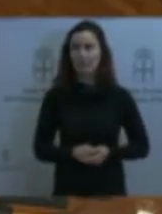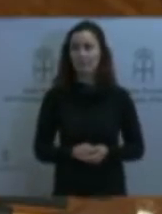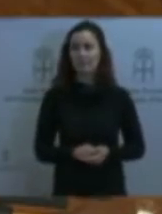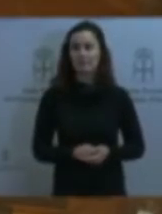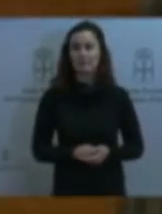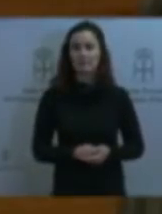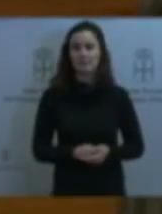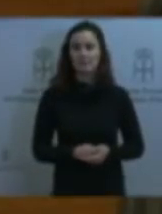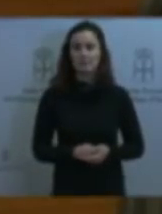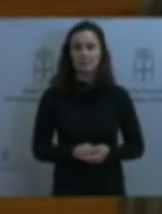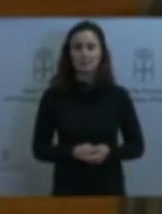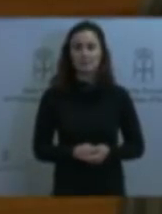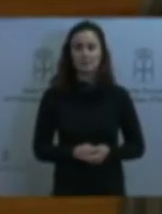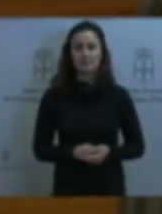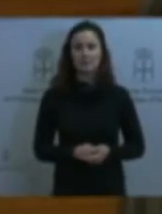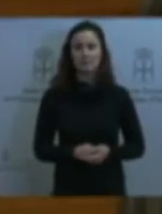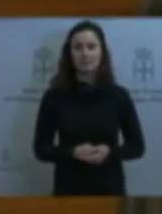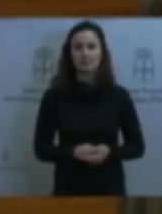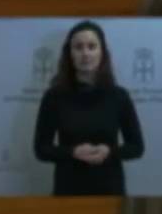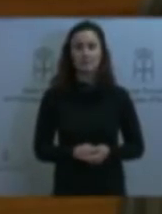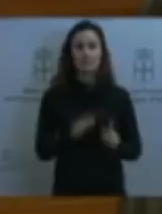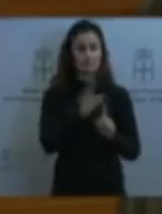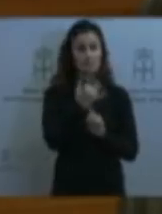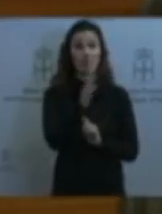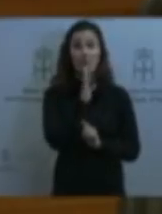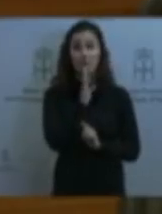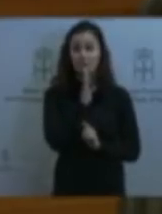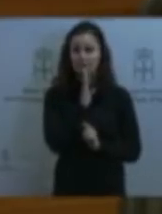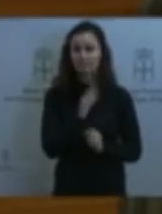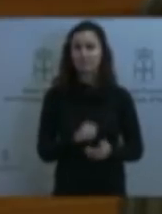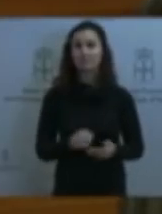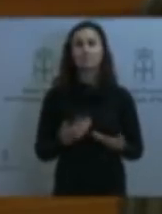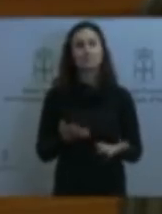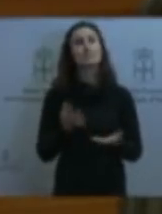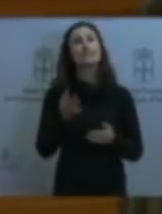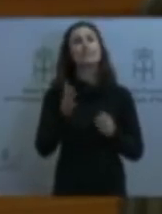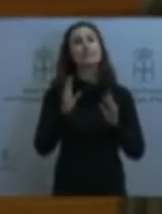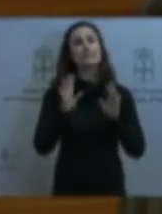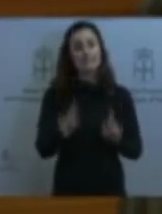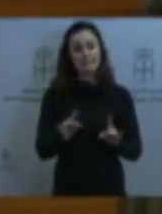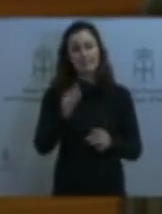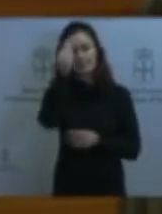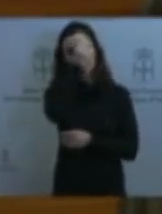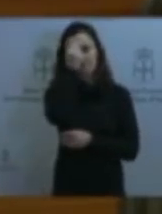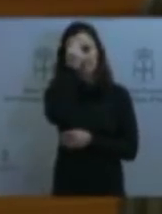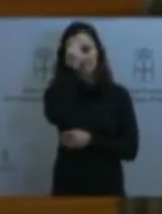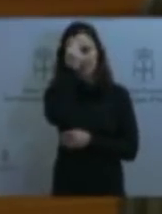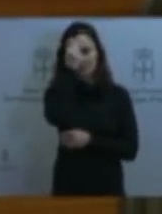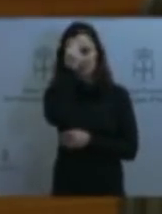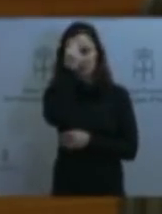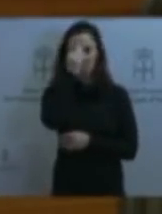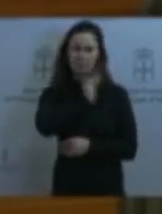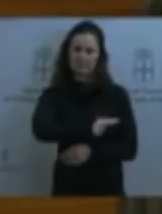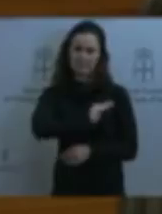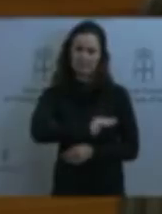esas circunstancias, sí, la considero bastante satisfactoria, señoría. Una actuación,